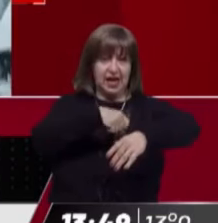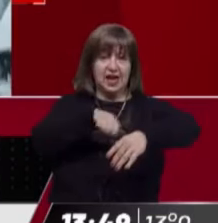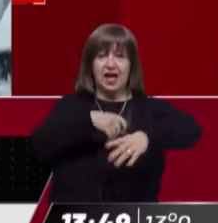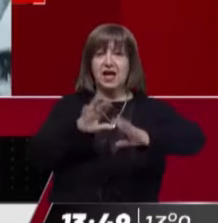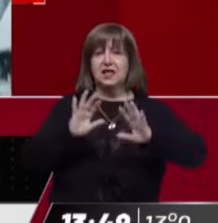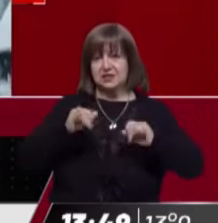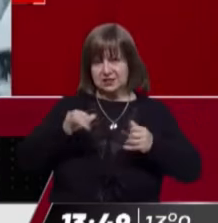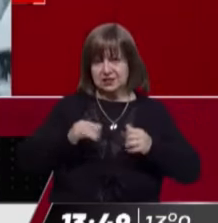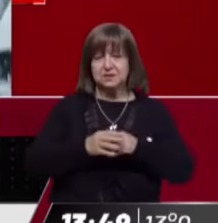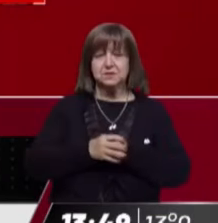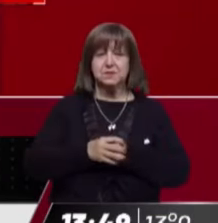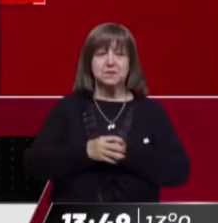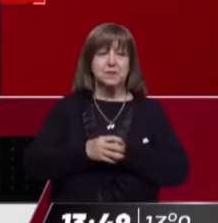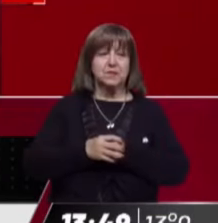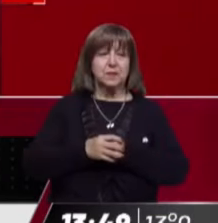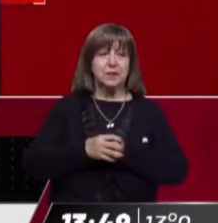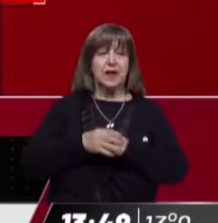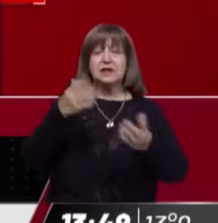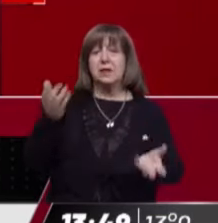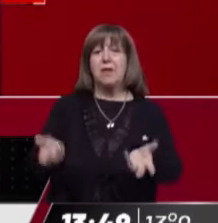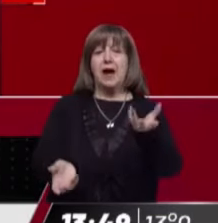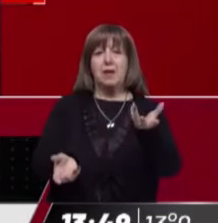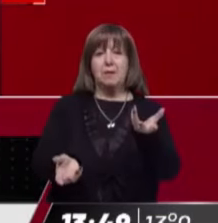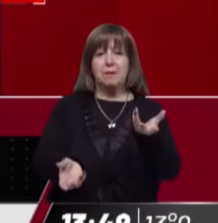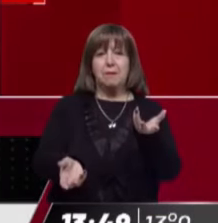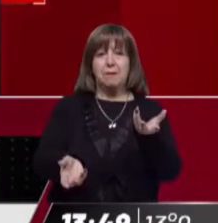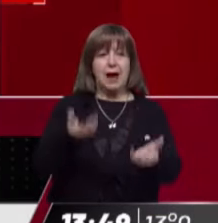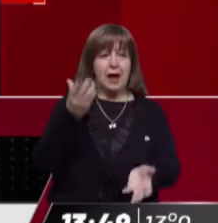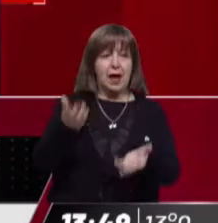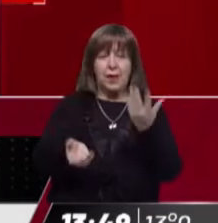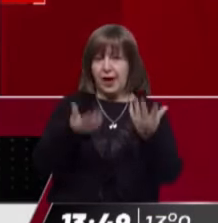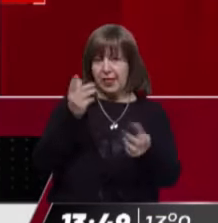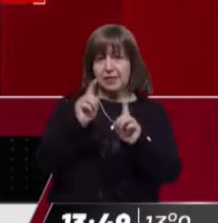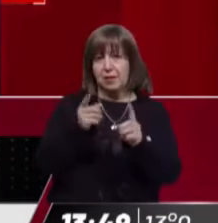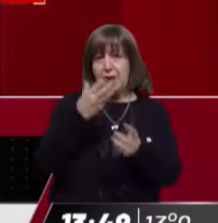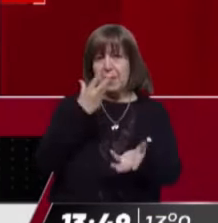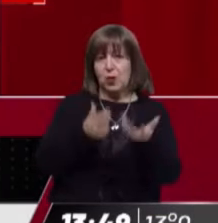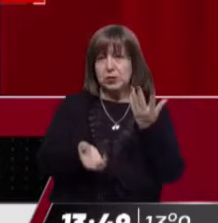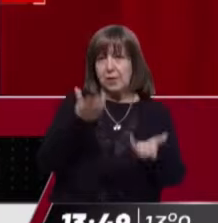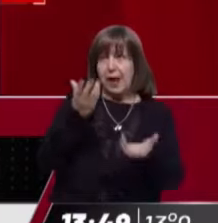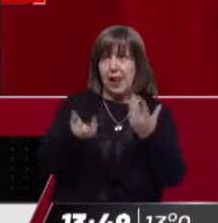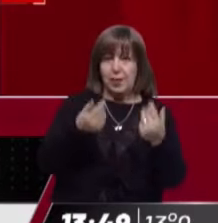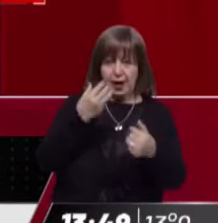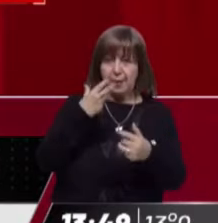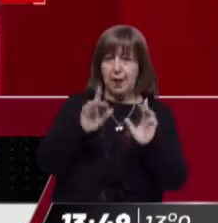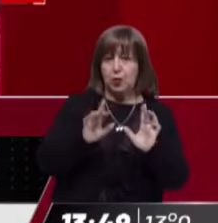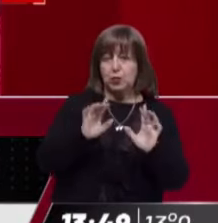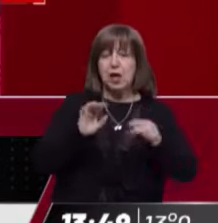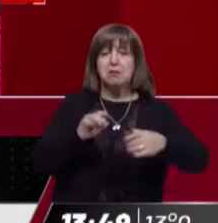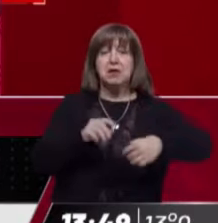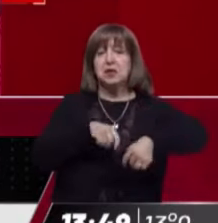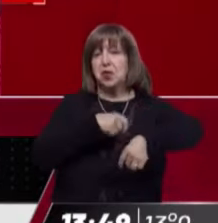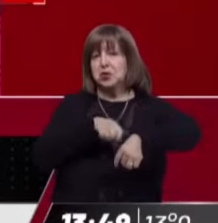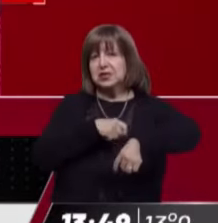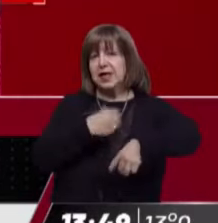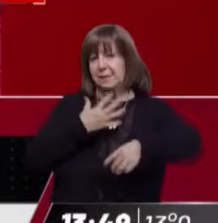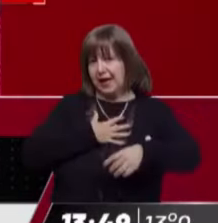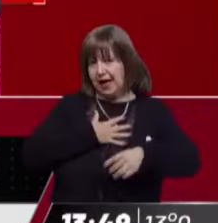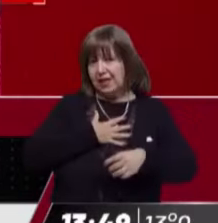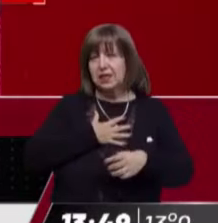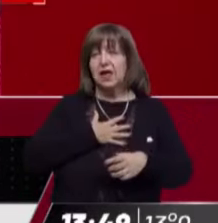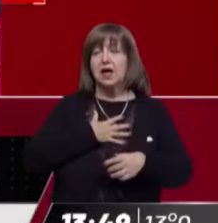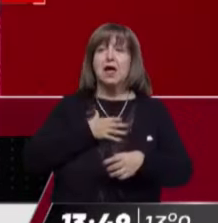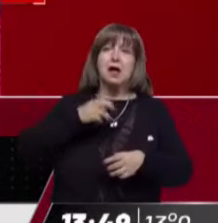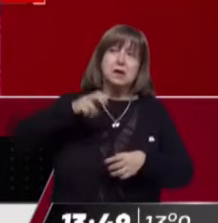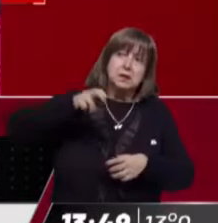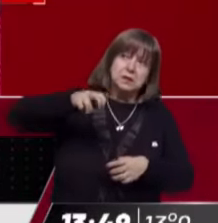malabarear. Me gusta hacer malabares. Hago malabares, sí. ¿En qué momento dejas de naturalizar donde estás y decís, estoy en la cima